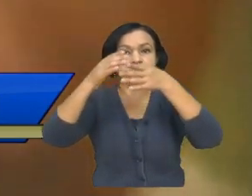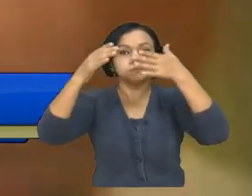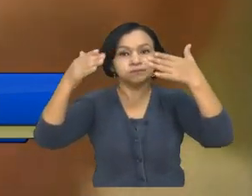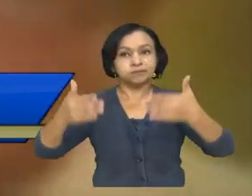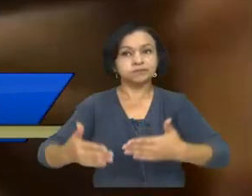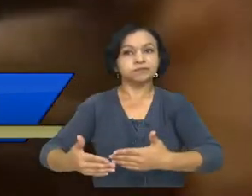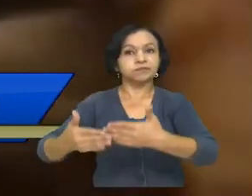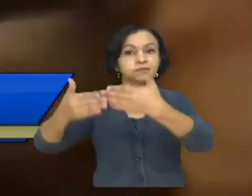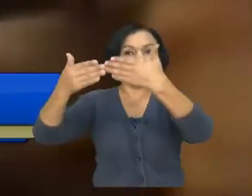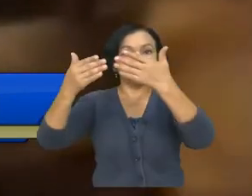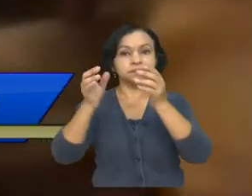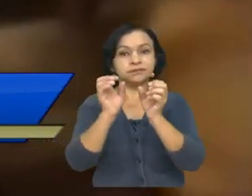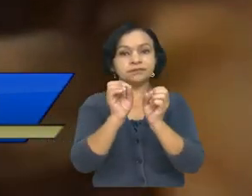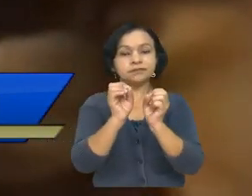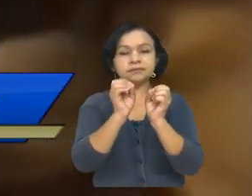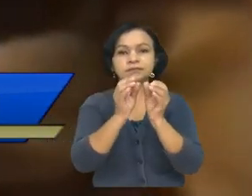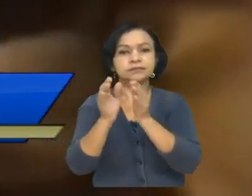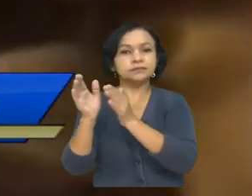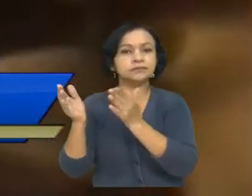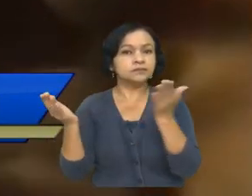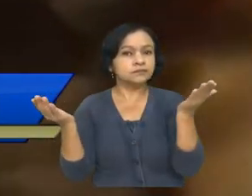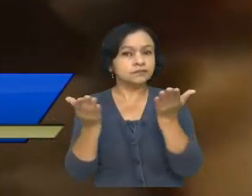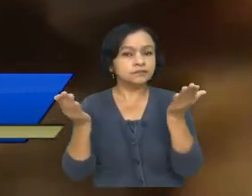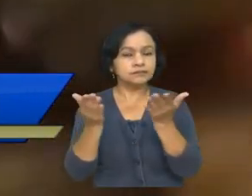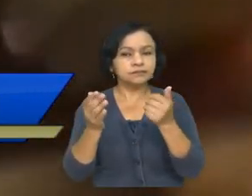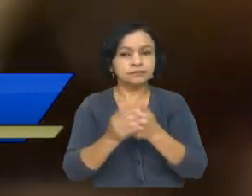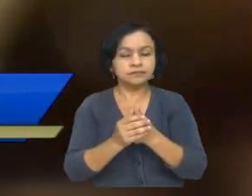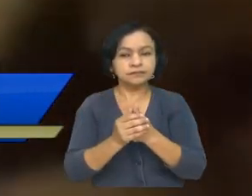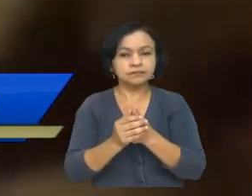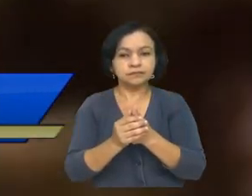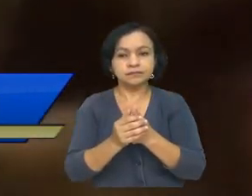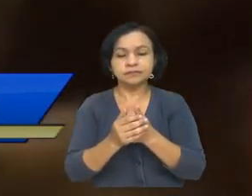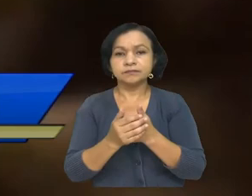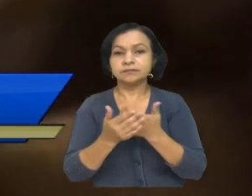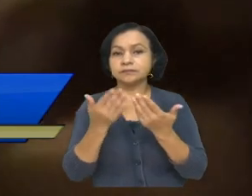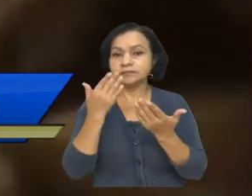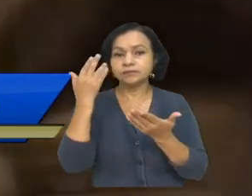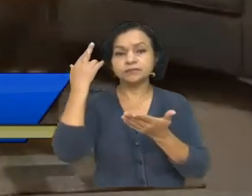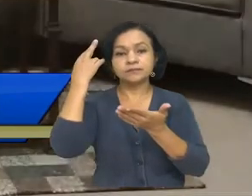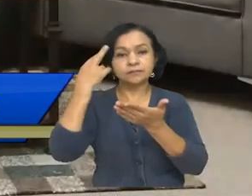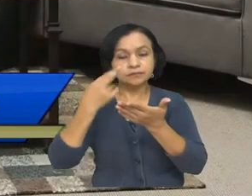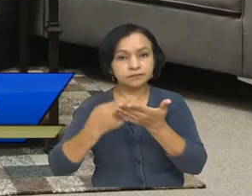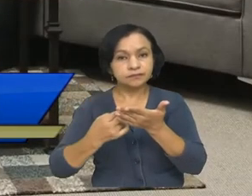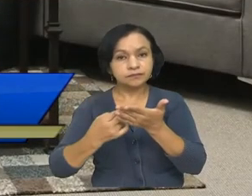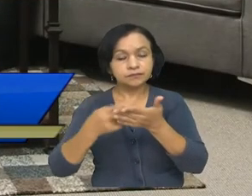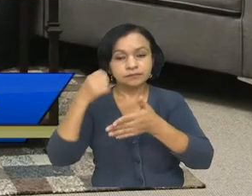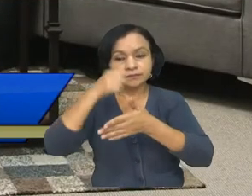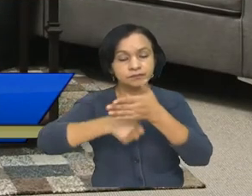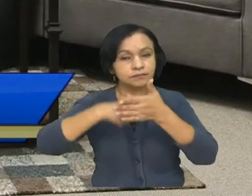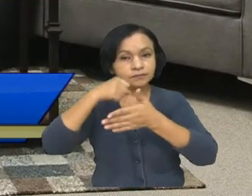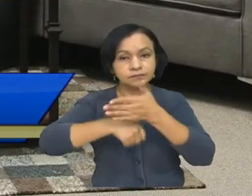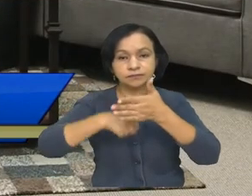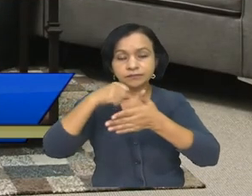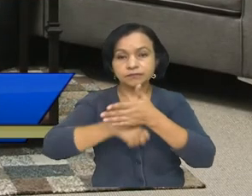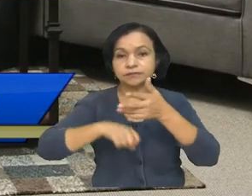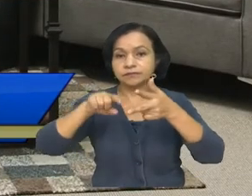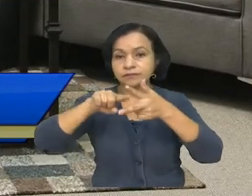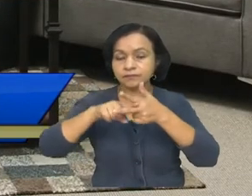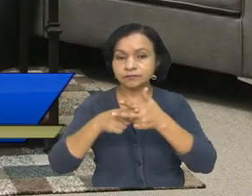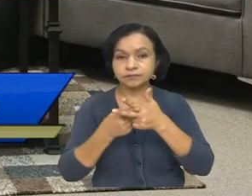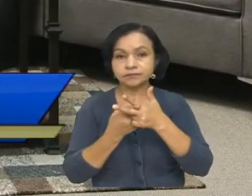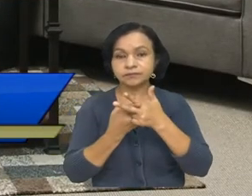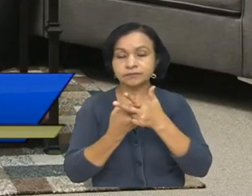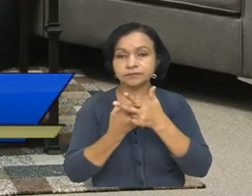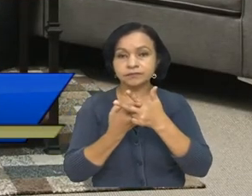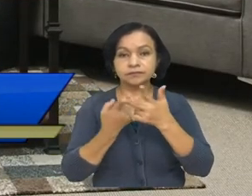organizarse tomando en cuenta pues el asedio de la guardia? Bueno, acordémonos que la lucha comenzó ya cuando